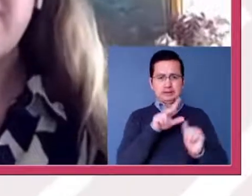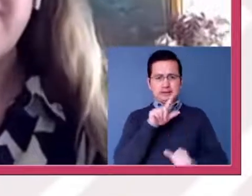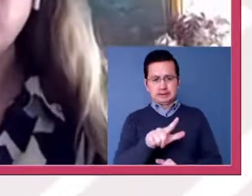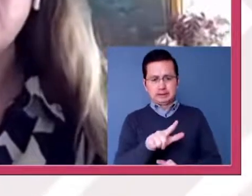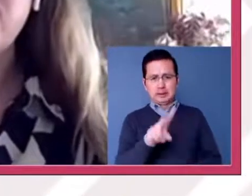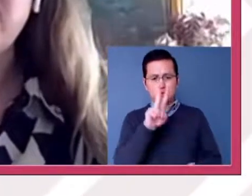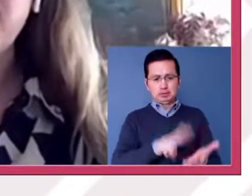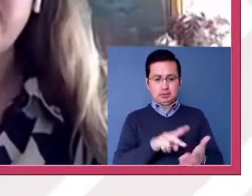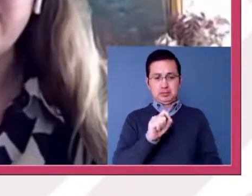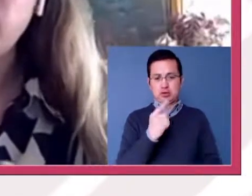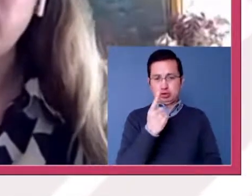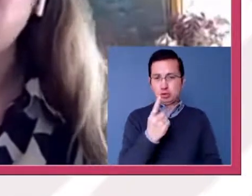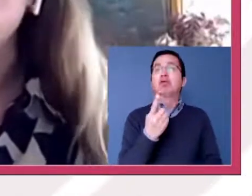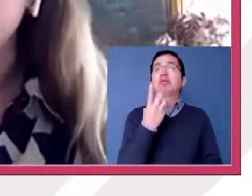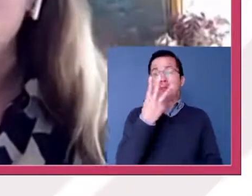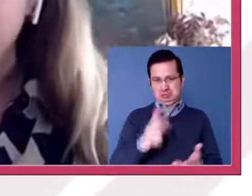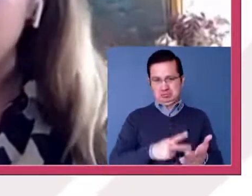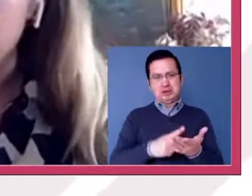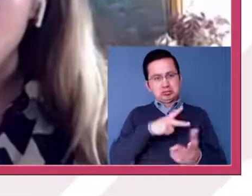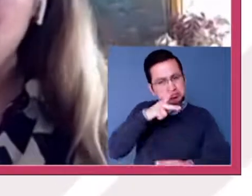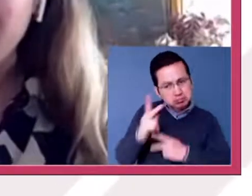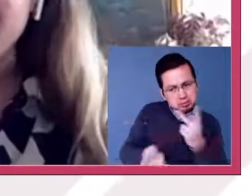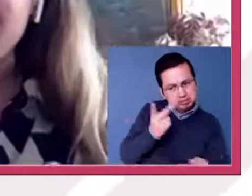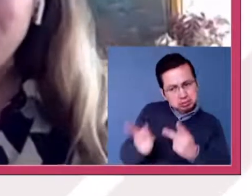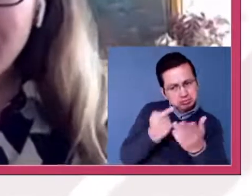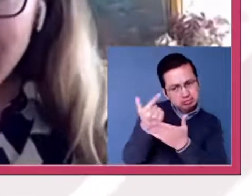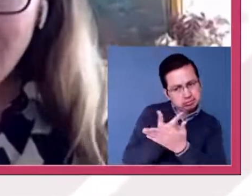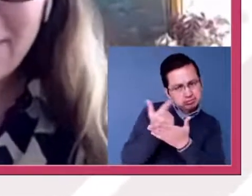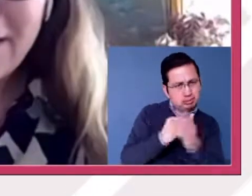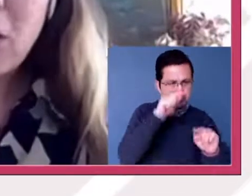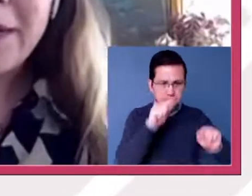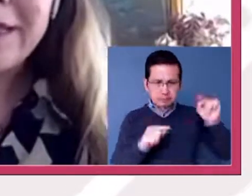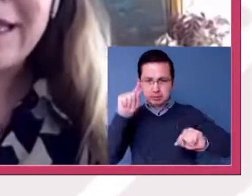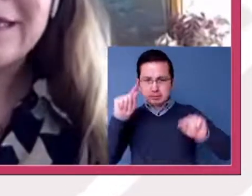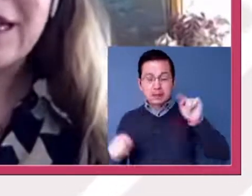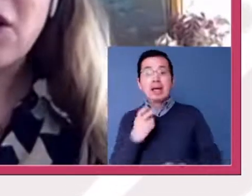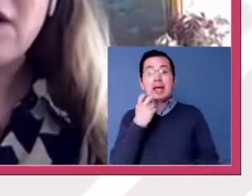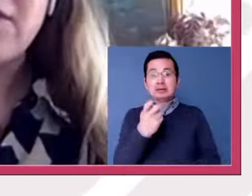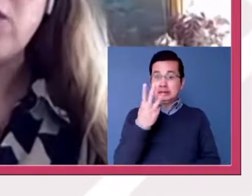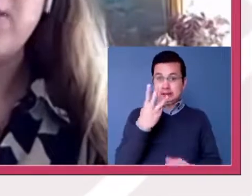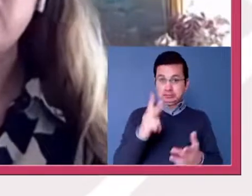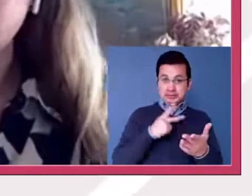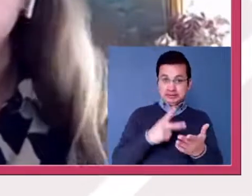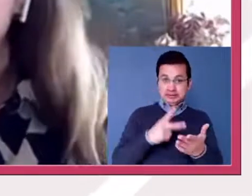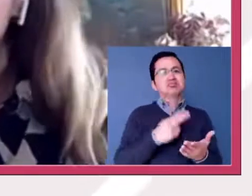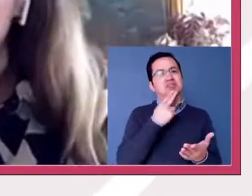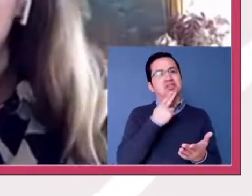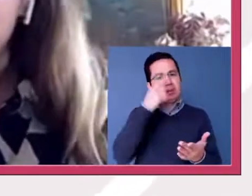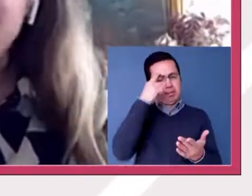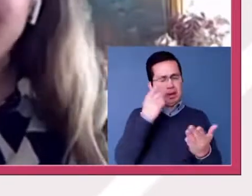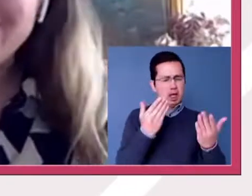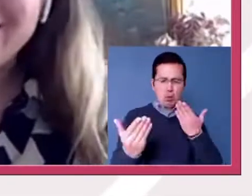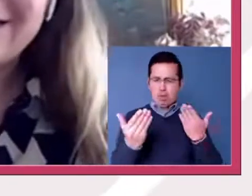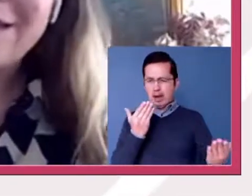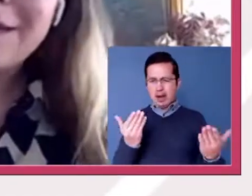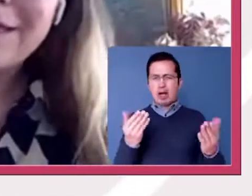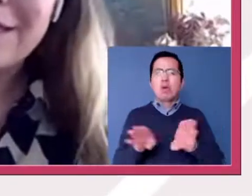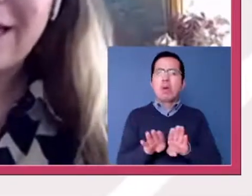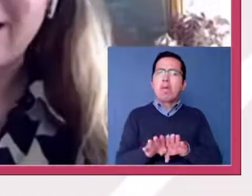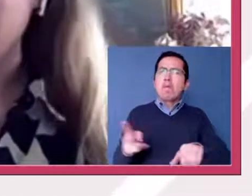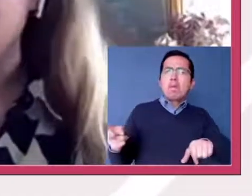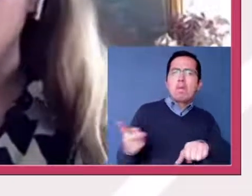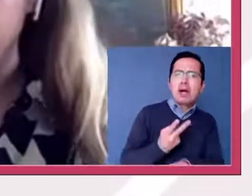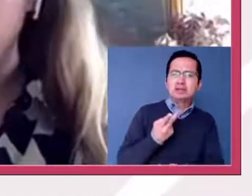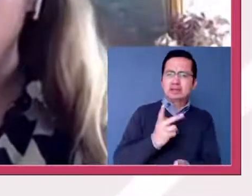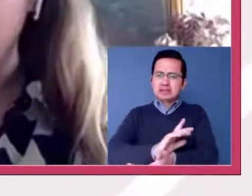por lo que además nos permite plantear un enfoque comparativo indispensable para comprender el desarrollo del fenómeno discriminatorio y las narrativas